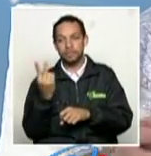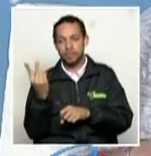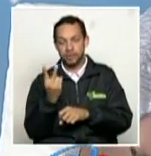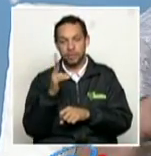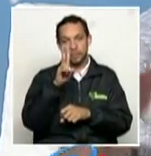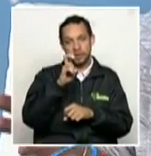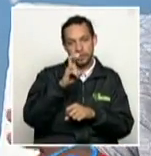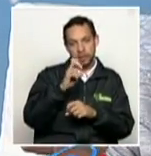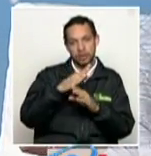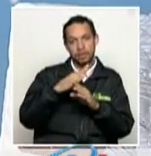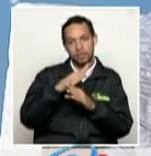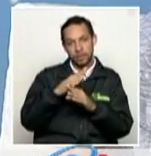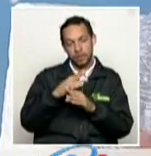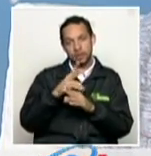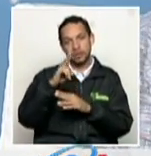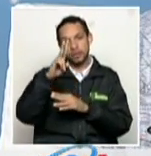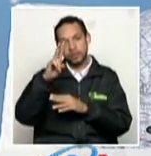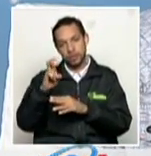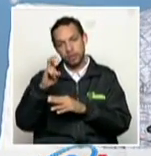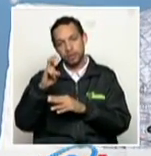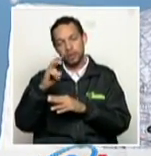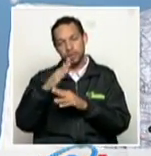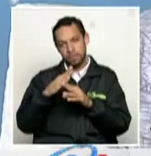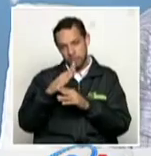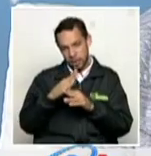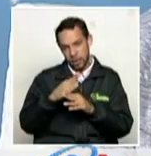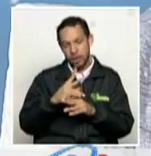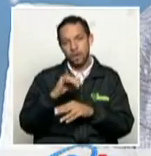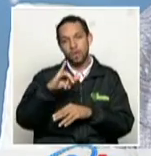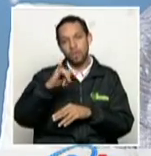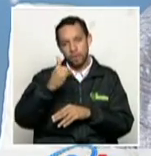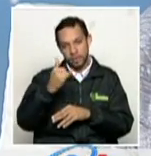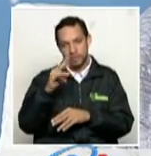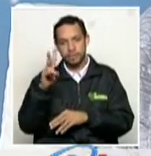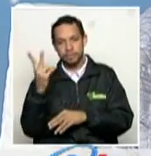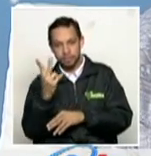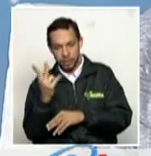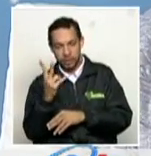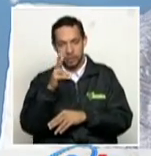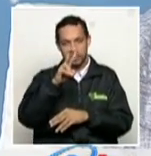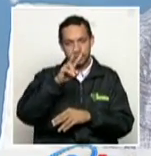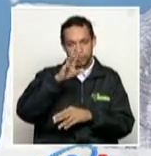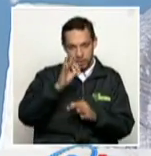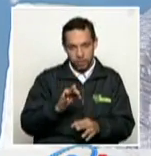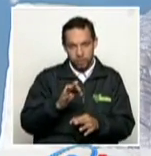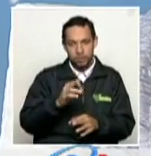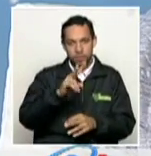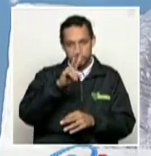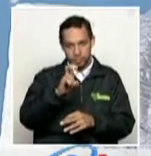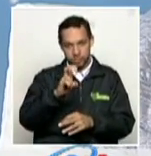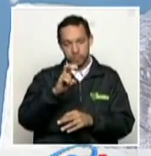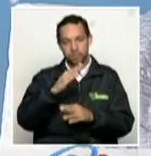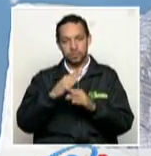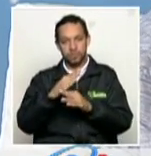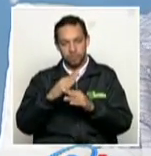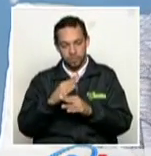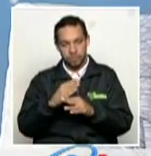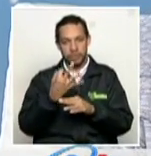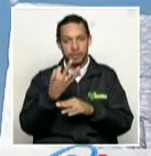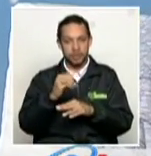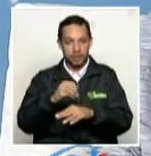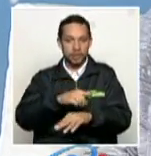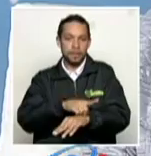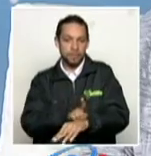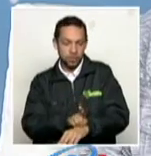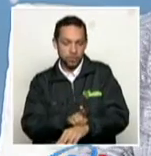7, 7 y 5 y no está el programa. Y es porque jueves y viernes empezamos a las 7 y media. Tenemos media hora el jueves, media